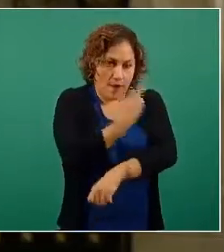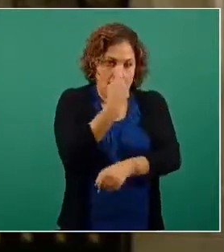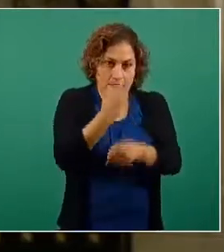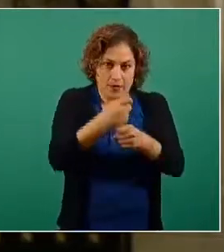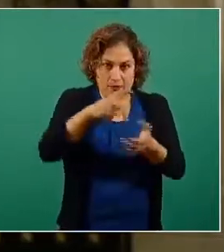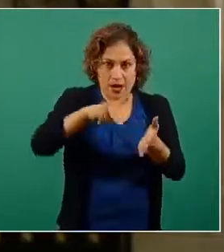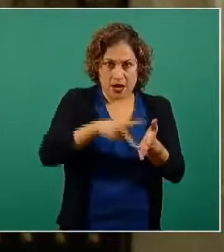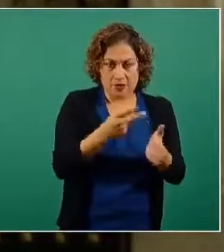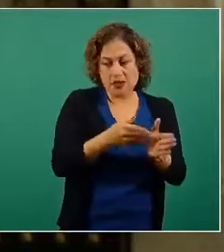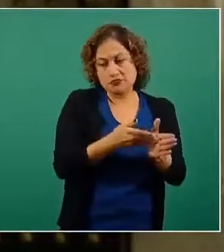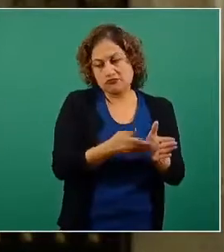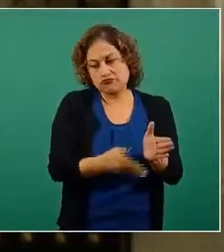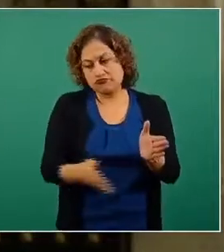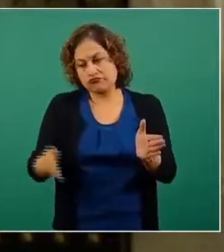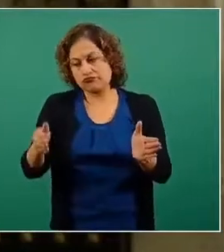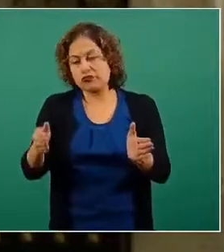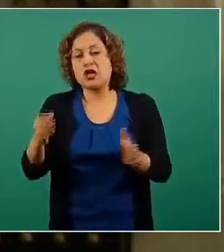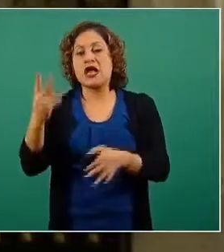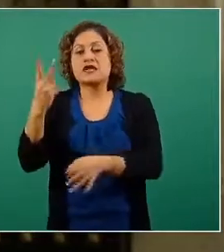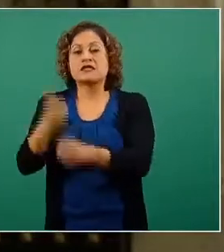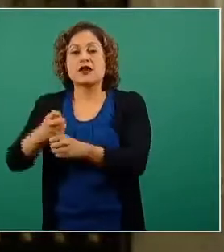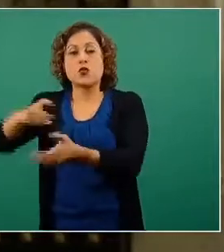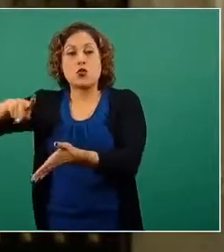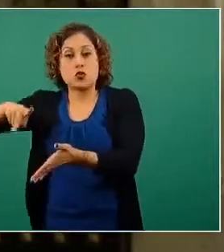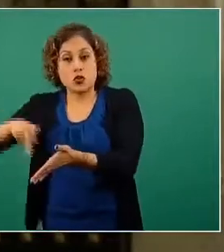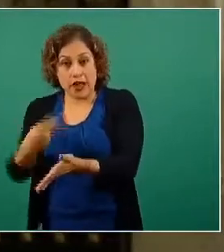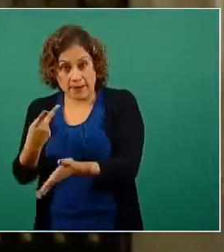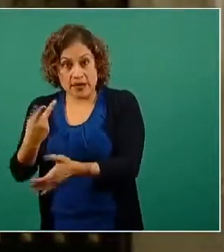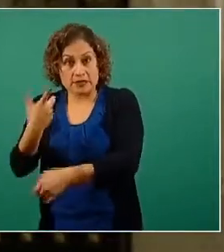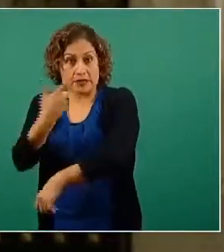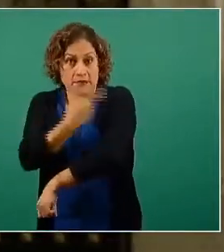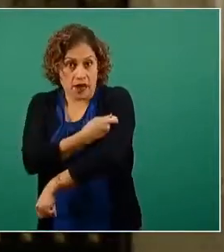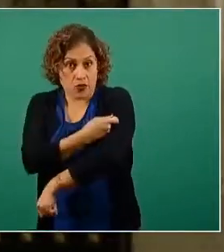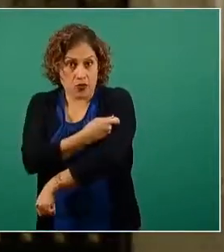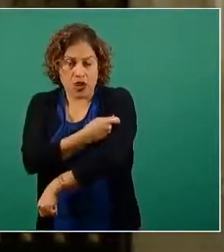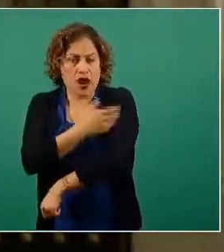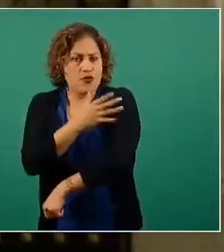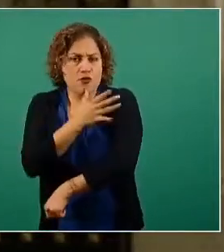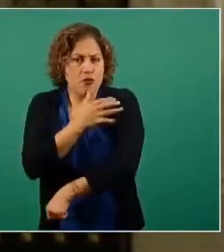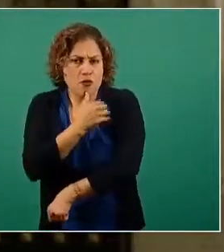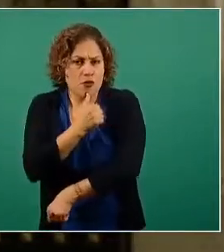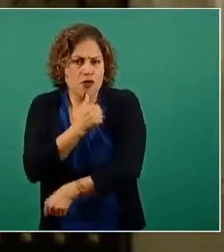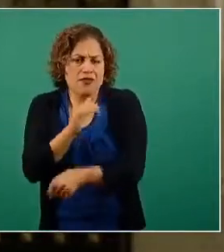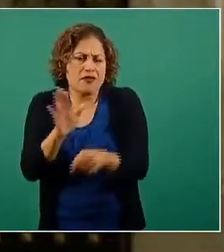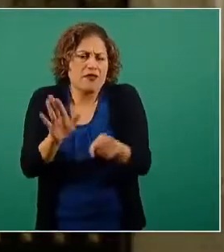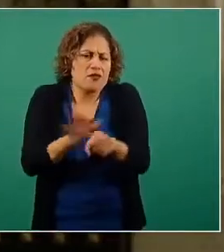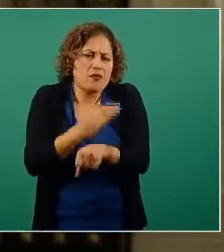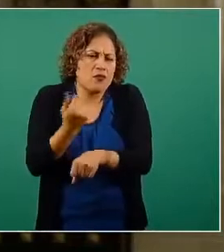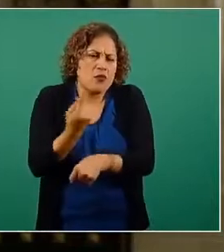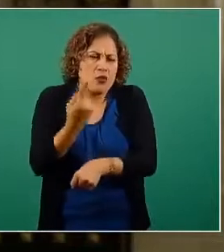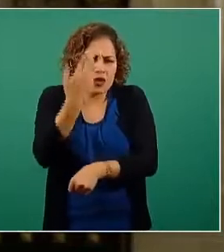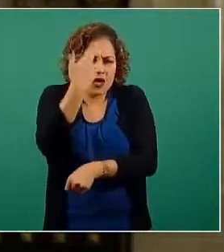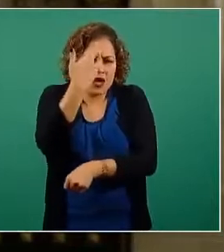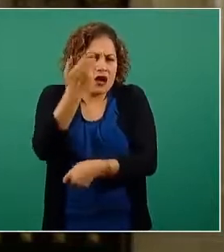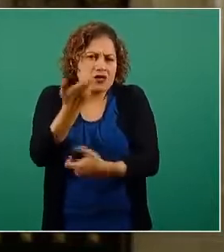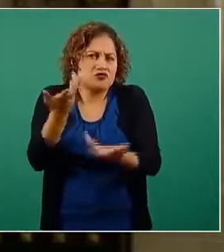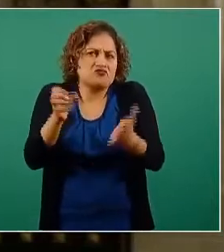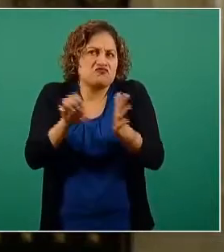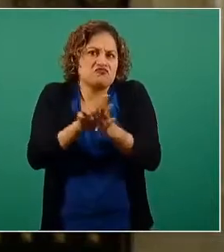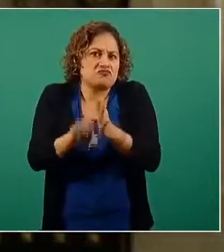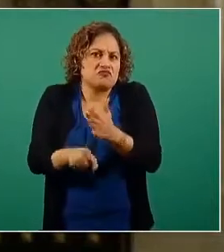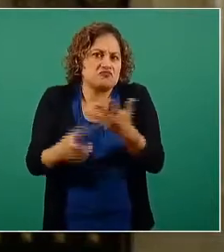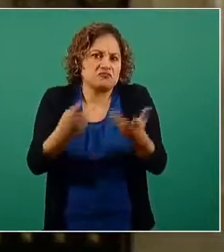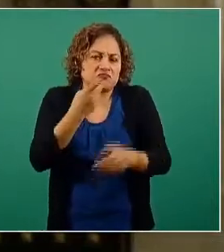de esta vacuna? ¿Por qué no se podría vacunar a la persona si tuviera algún otro fármaco dentro de su